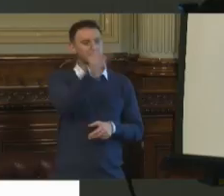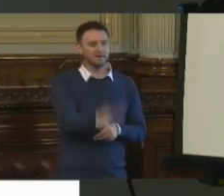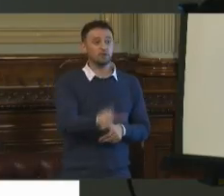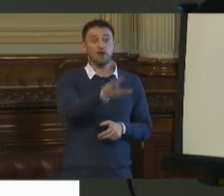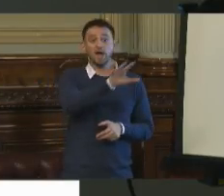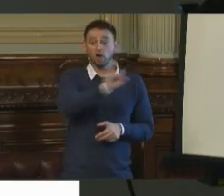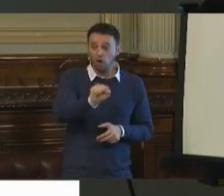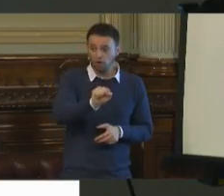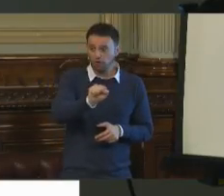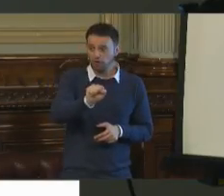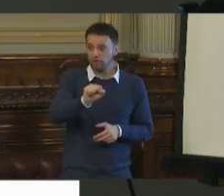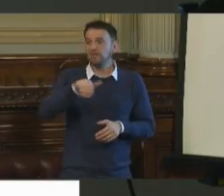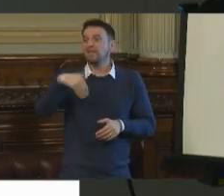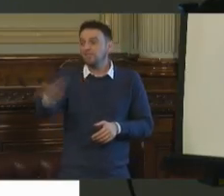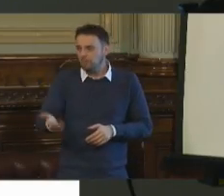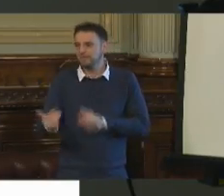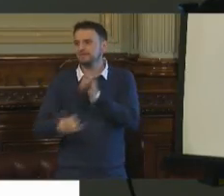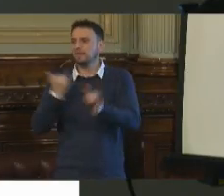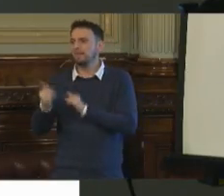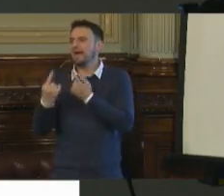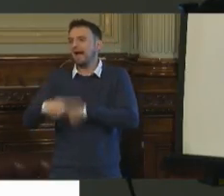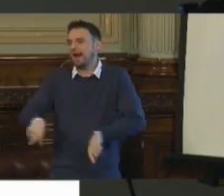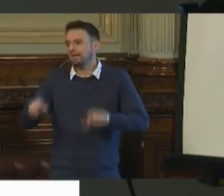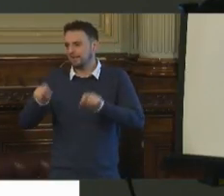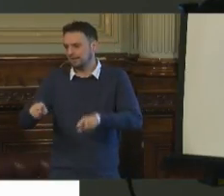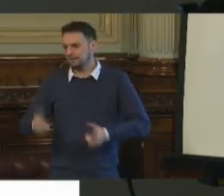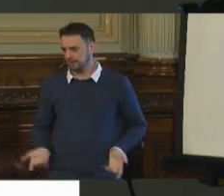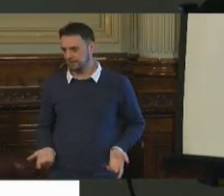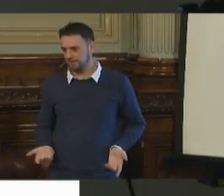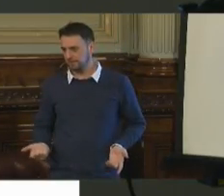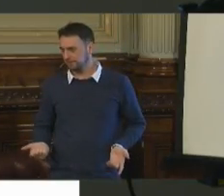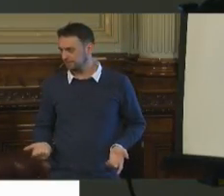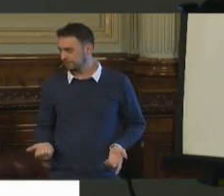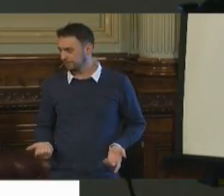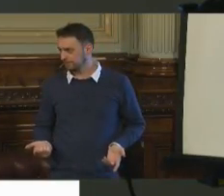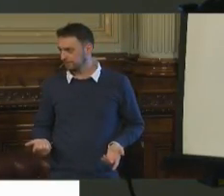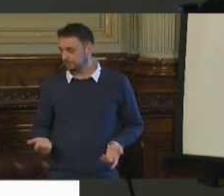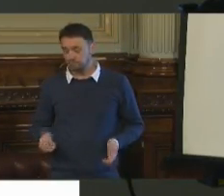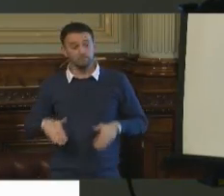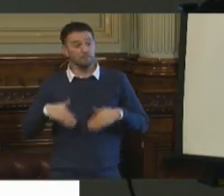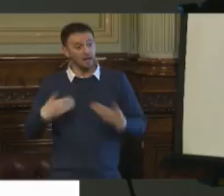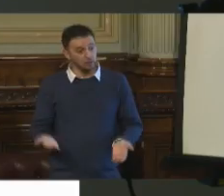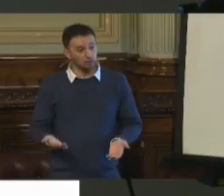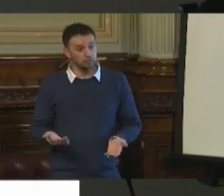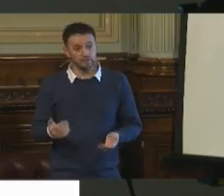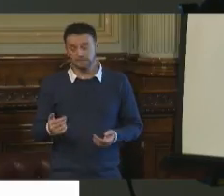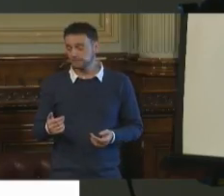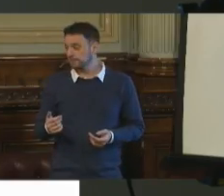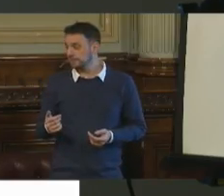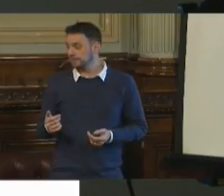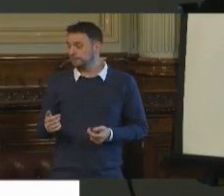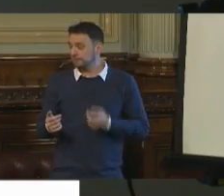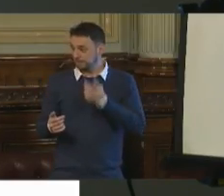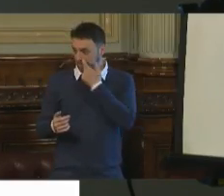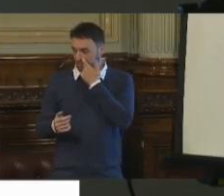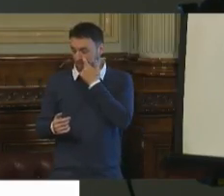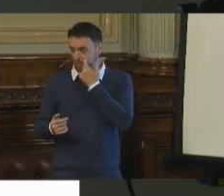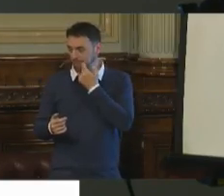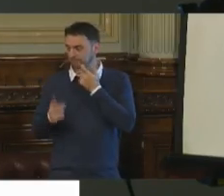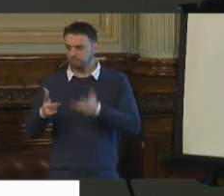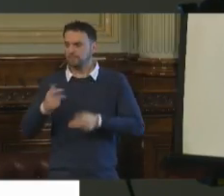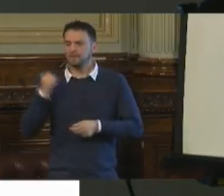ni con la que se identifique sino que simplemente una característica más y pasamos a destacarse su